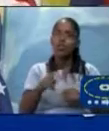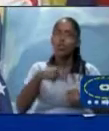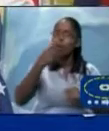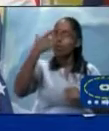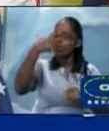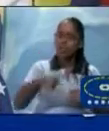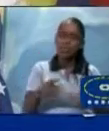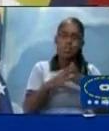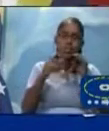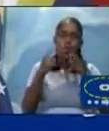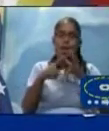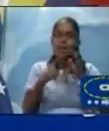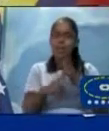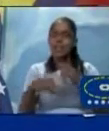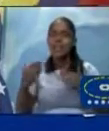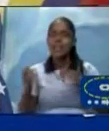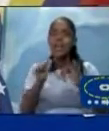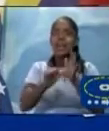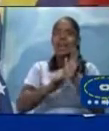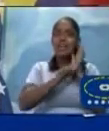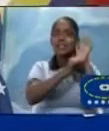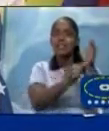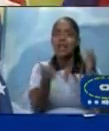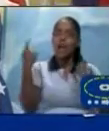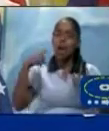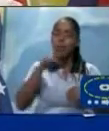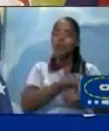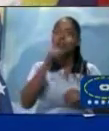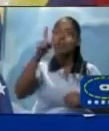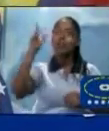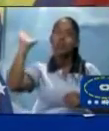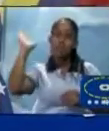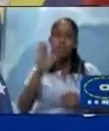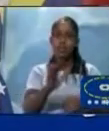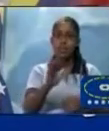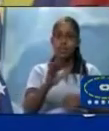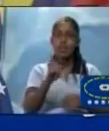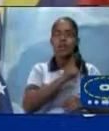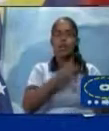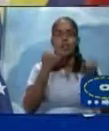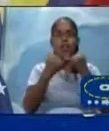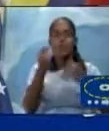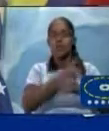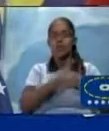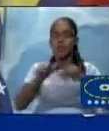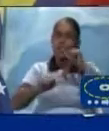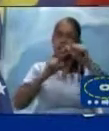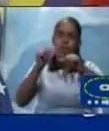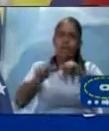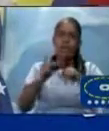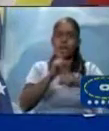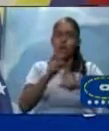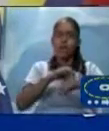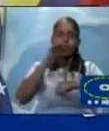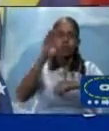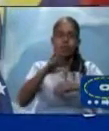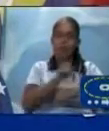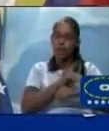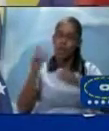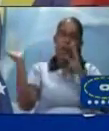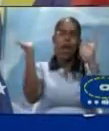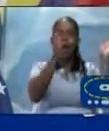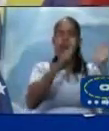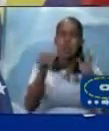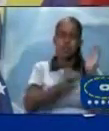estas cosas y qué señal habrá de tu venida y del fin del siglo. No nos dejes en el